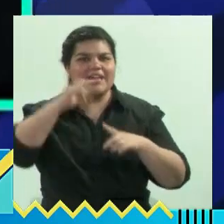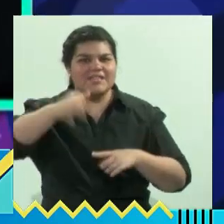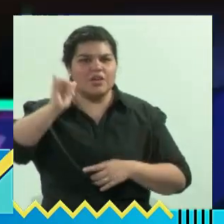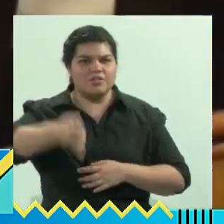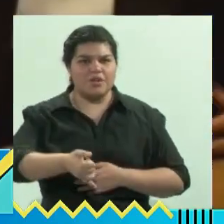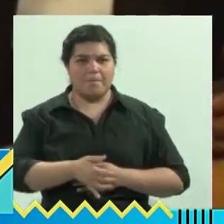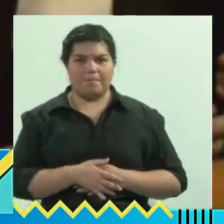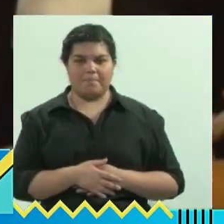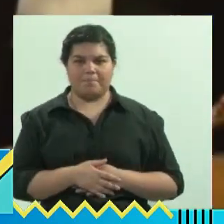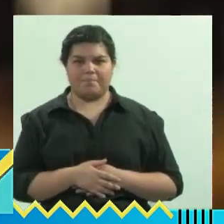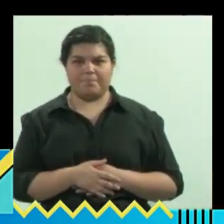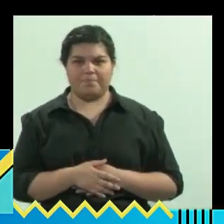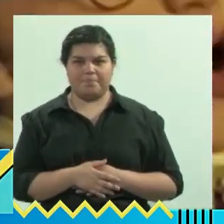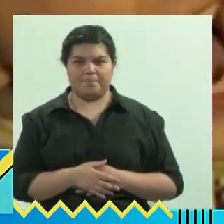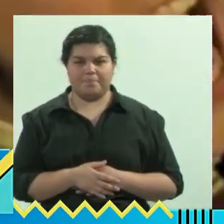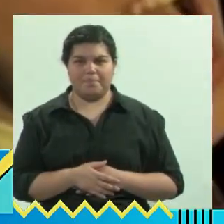to believe.